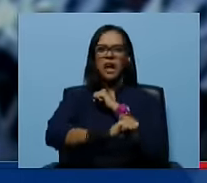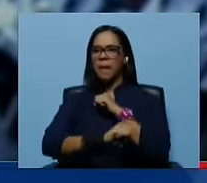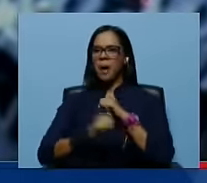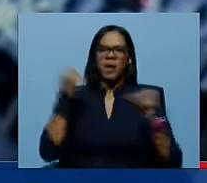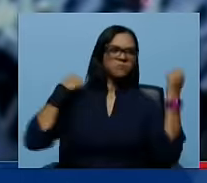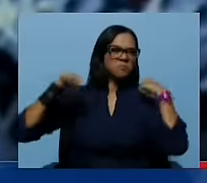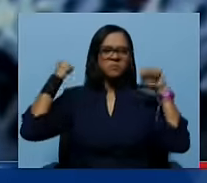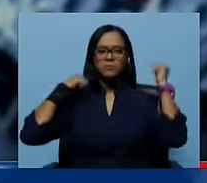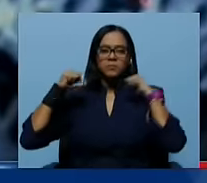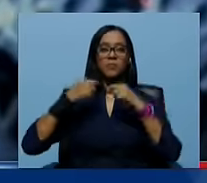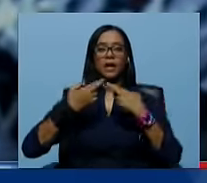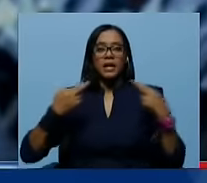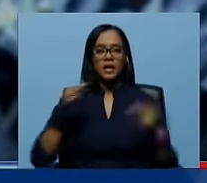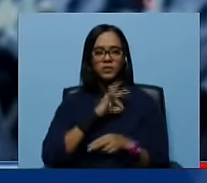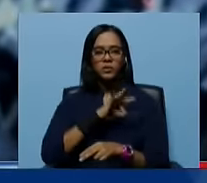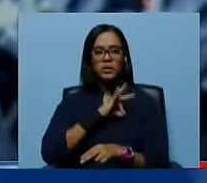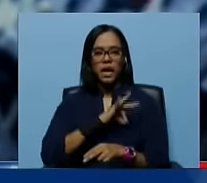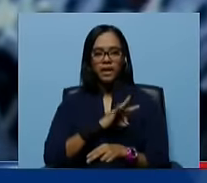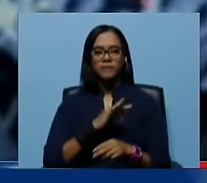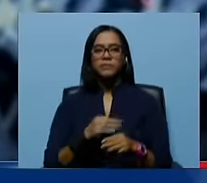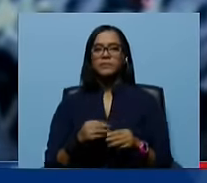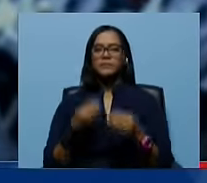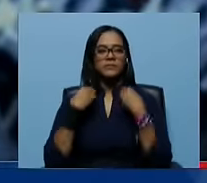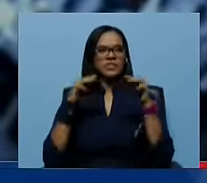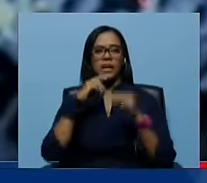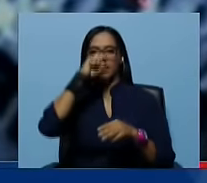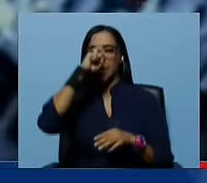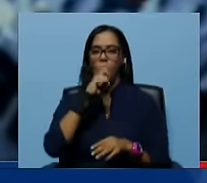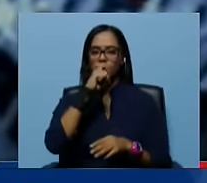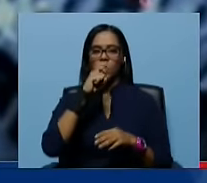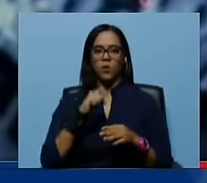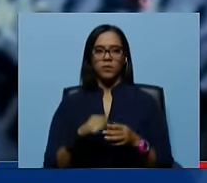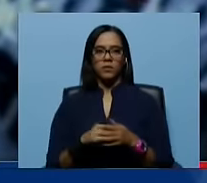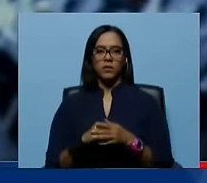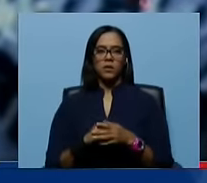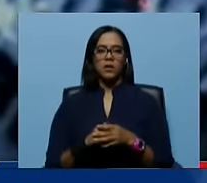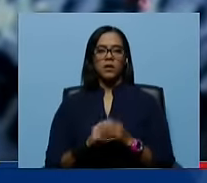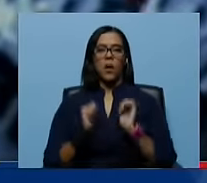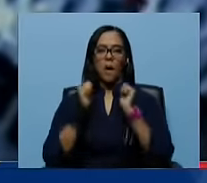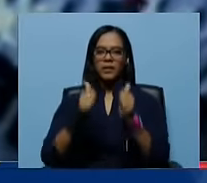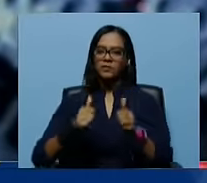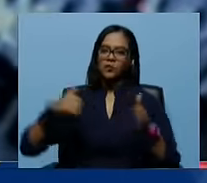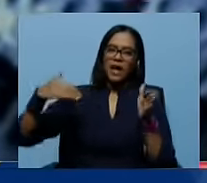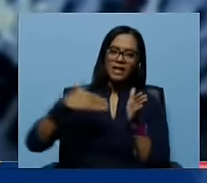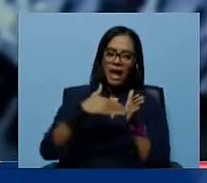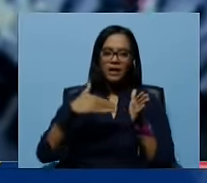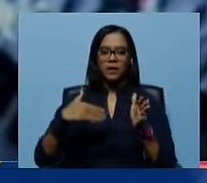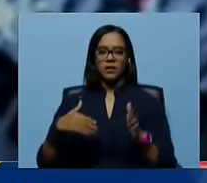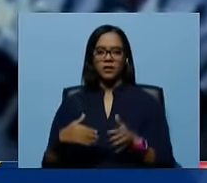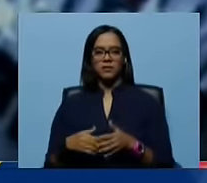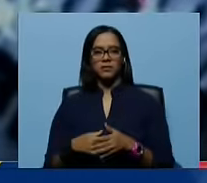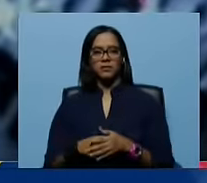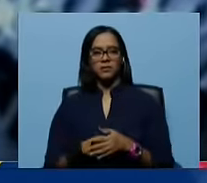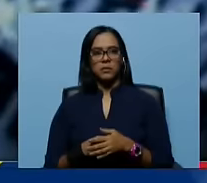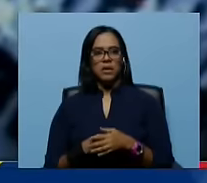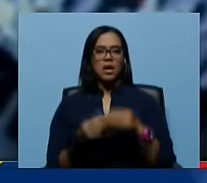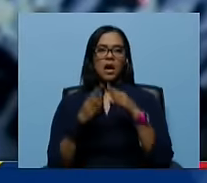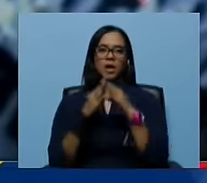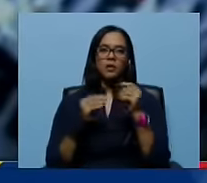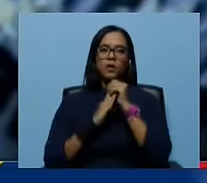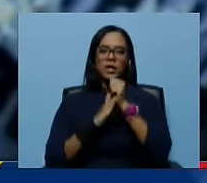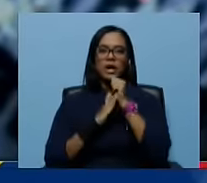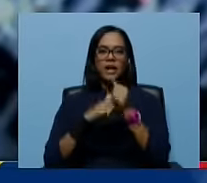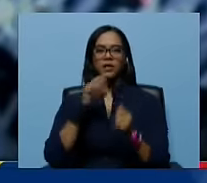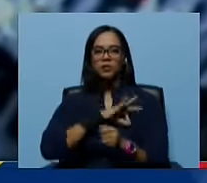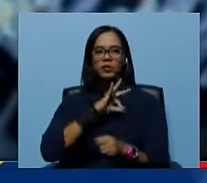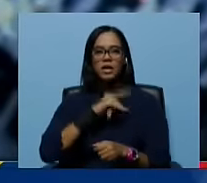replicados por las redes sociales, con mensajes de odio. Comenzó un ataque a todo el liderazgo social